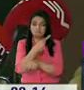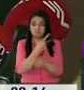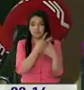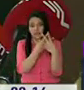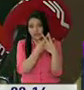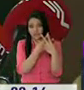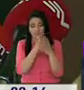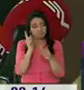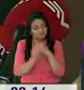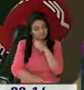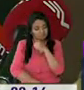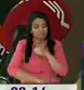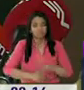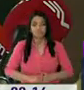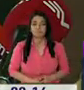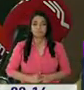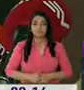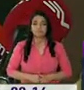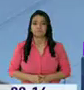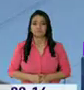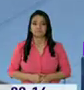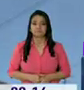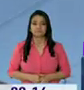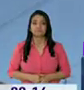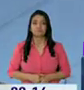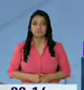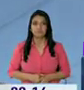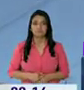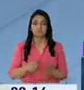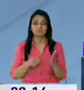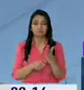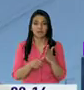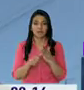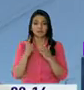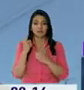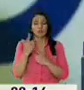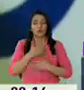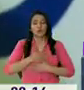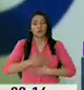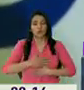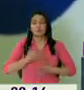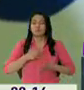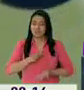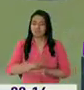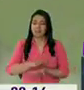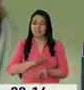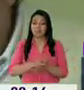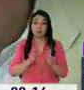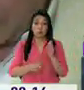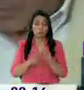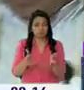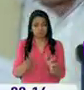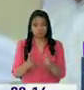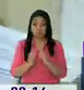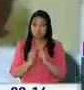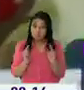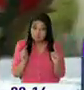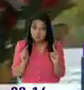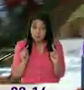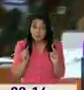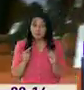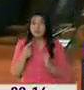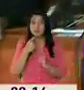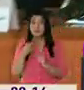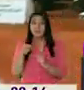de el secuestro correspondiente. Desde el ministerio celebraron que esto se haya realizado sin contratiempos, sin embargo